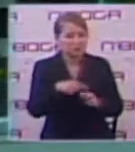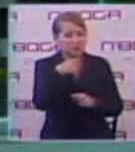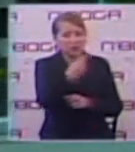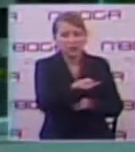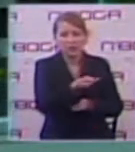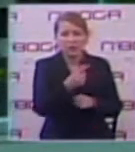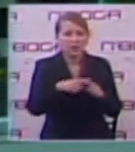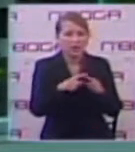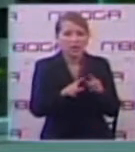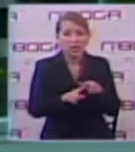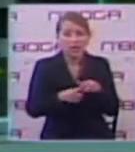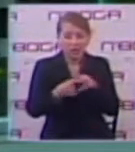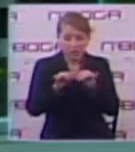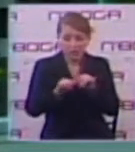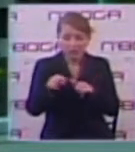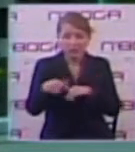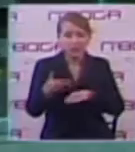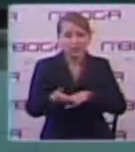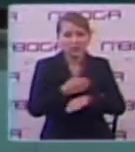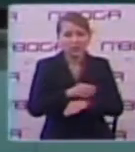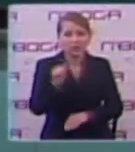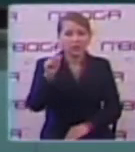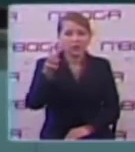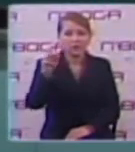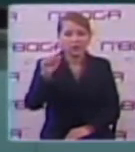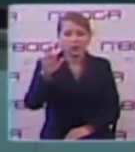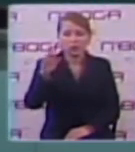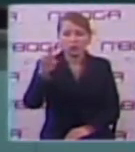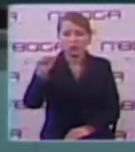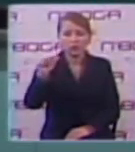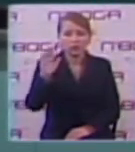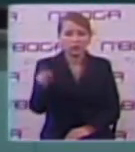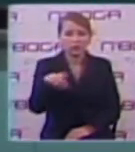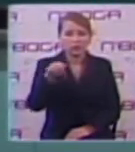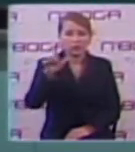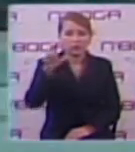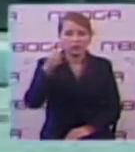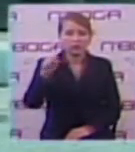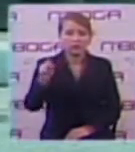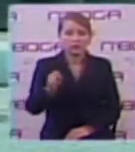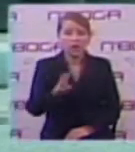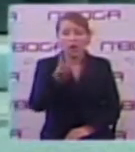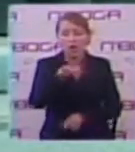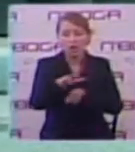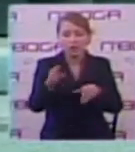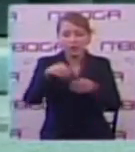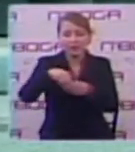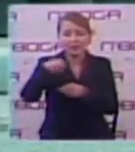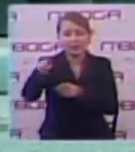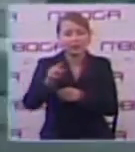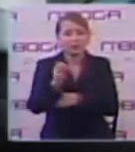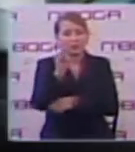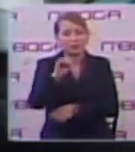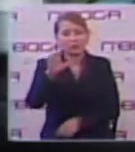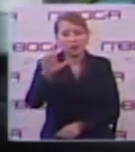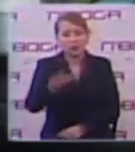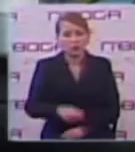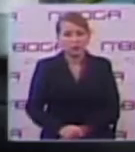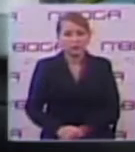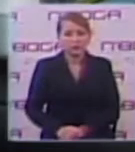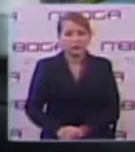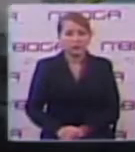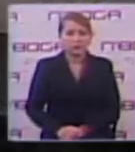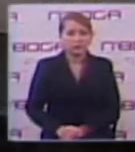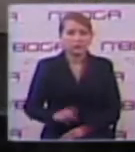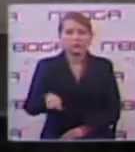con nuestro local inicial en Aventura Plaza. Tenemos 2 en Patios de Comida Río Centros y 1